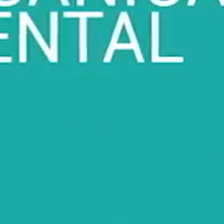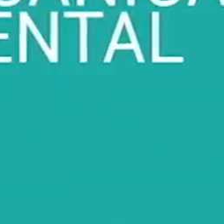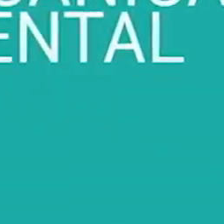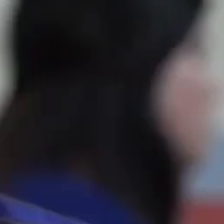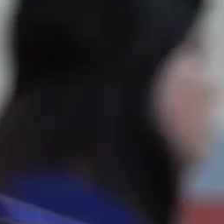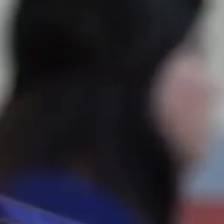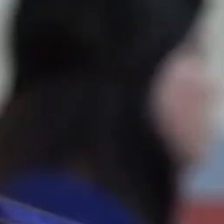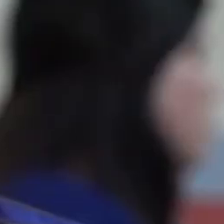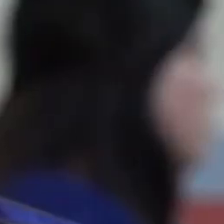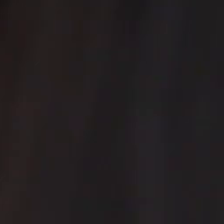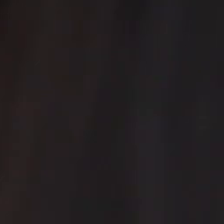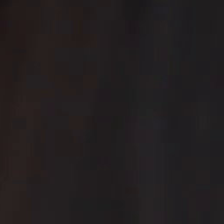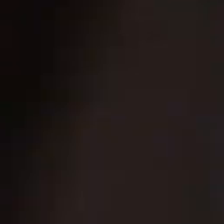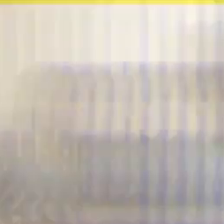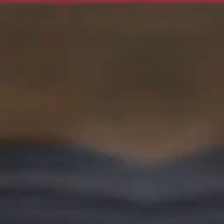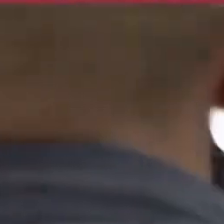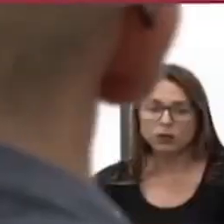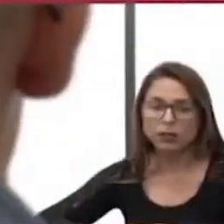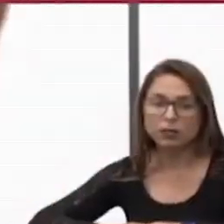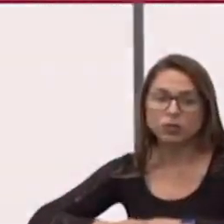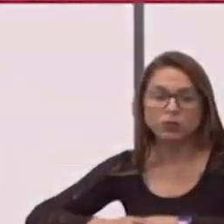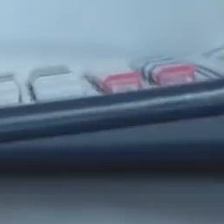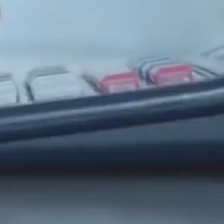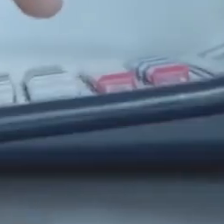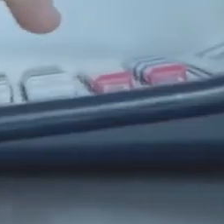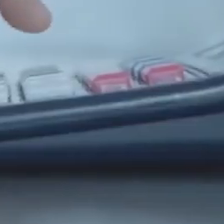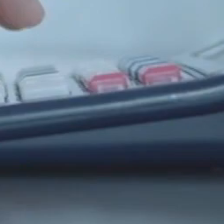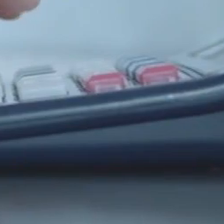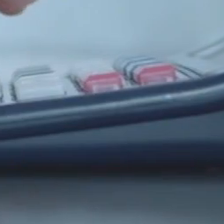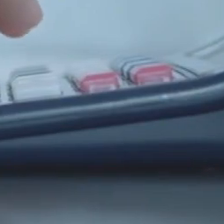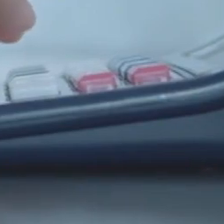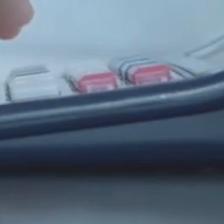Estudia carreras cortas con respaldo estatal en el CUC.